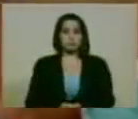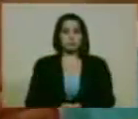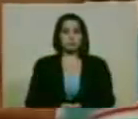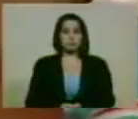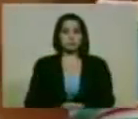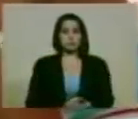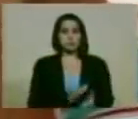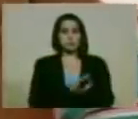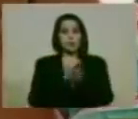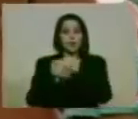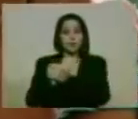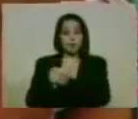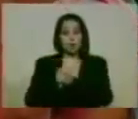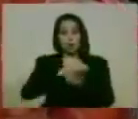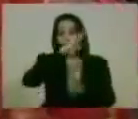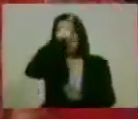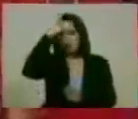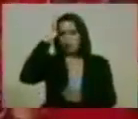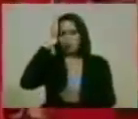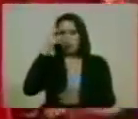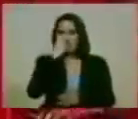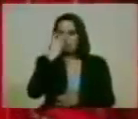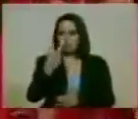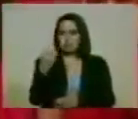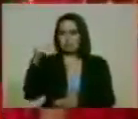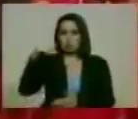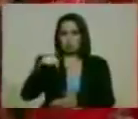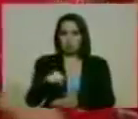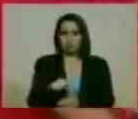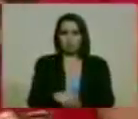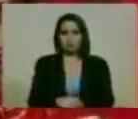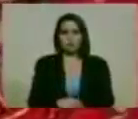compañero Diosdado Cabello, que los visitó hoy,